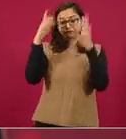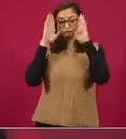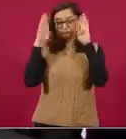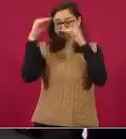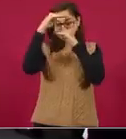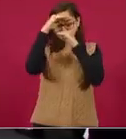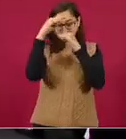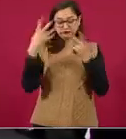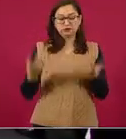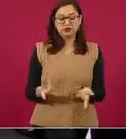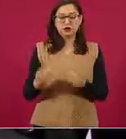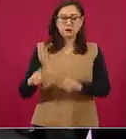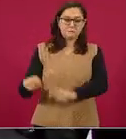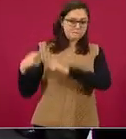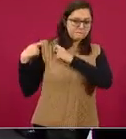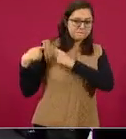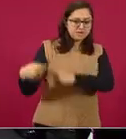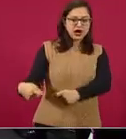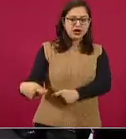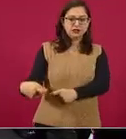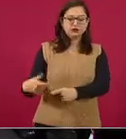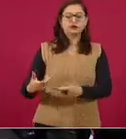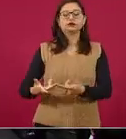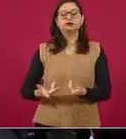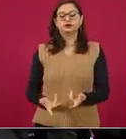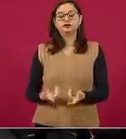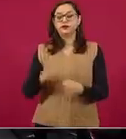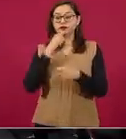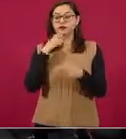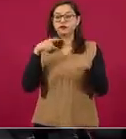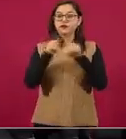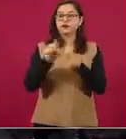más cuando se trata de otros poderes.